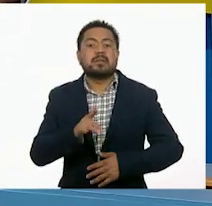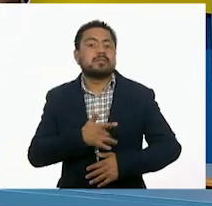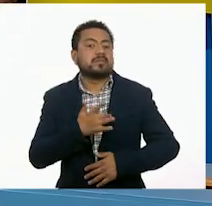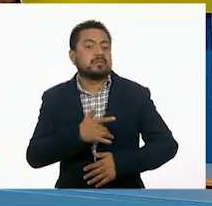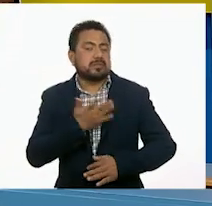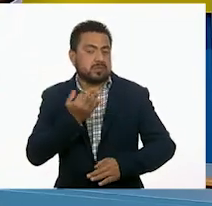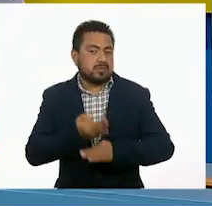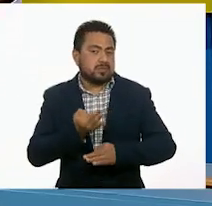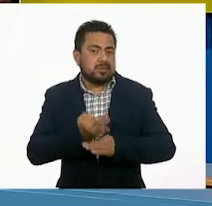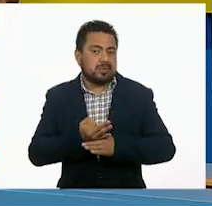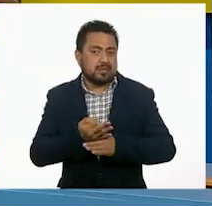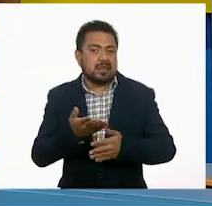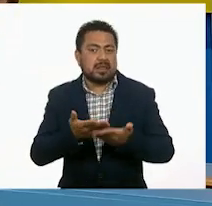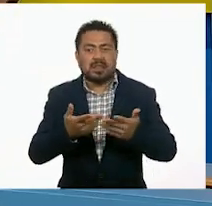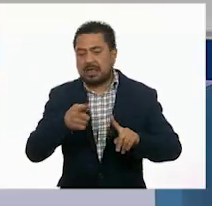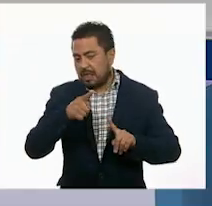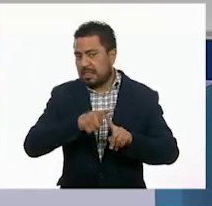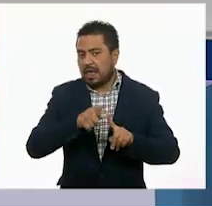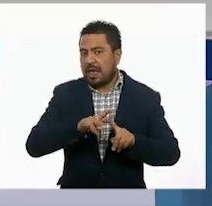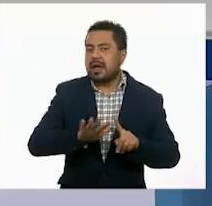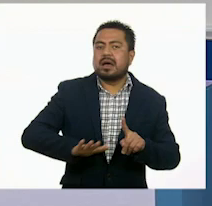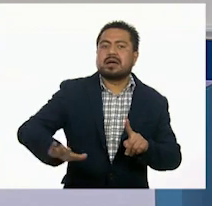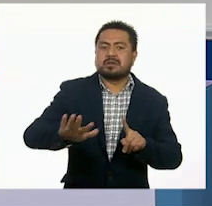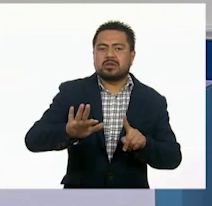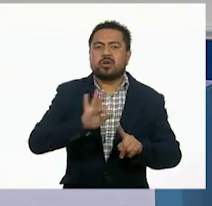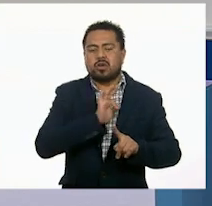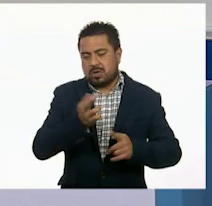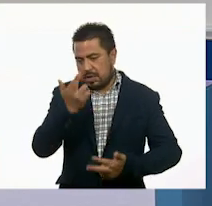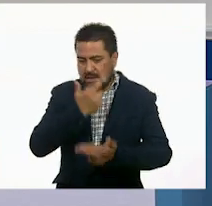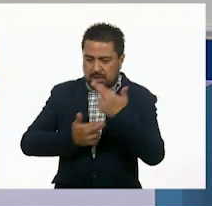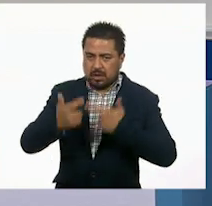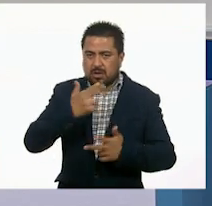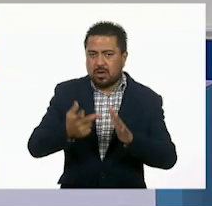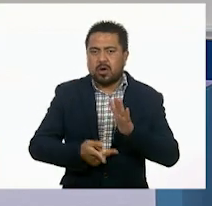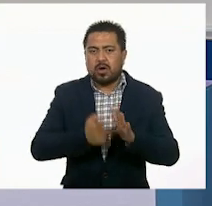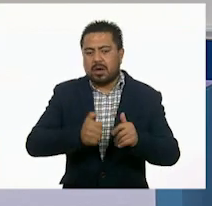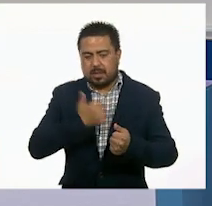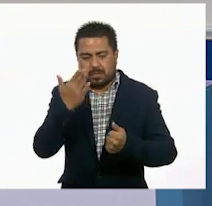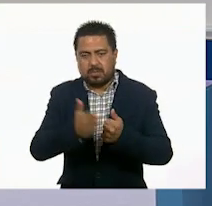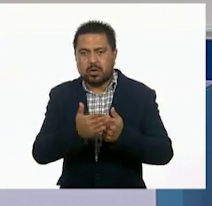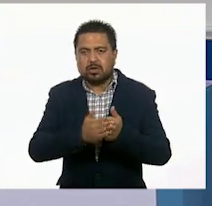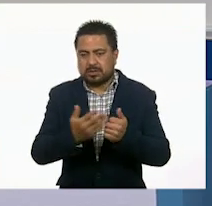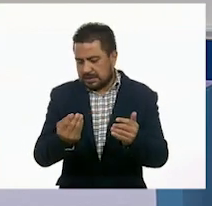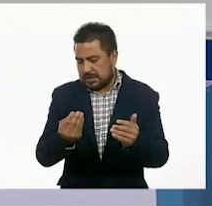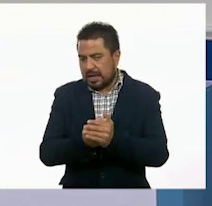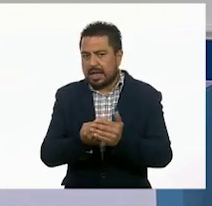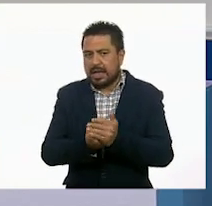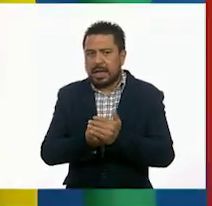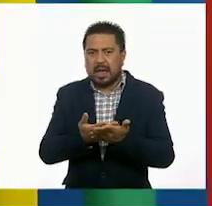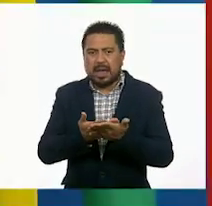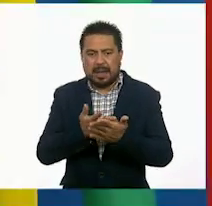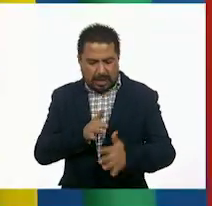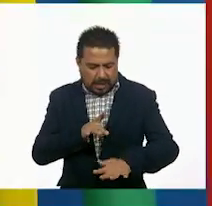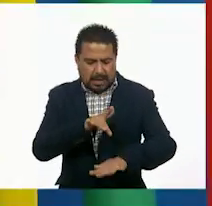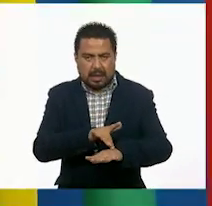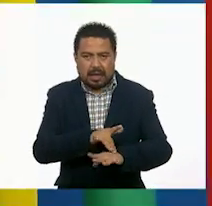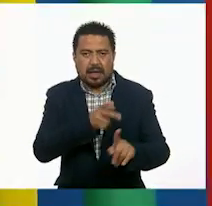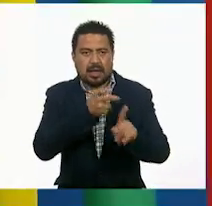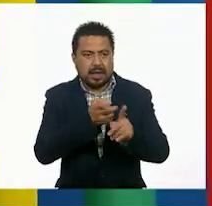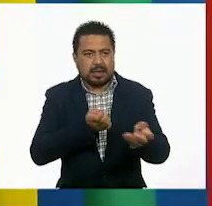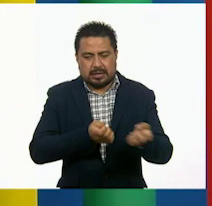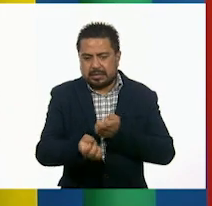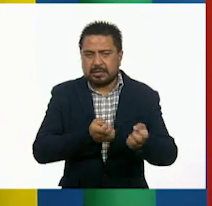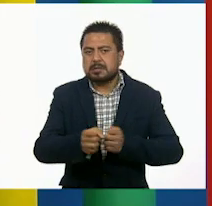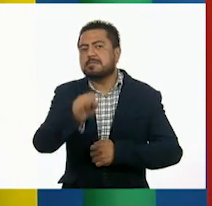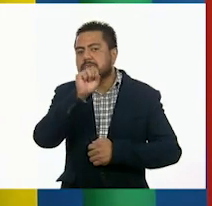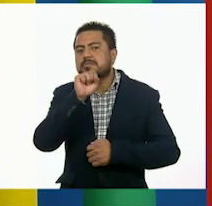parece si lo dejamos de tarea y lo retomamos en la próxima clase y entramos de lleno a este ejercicio